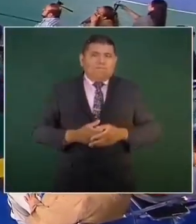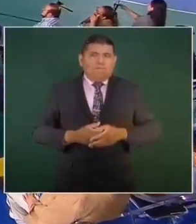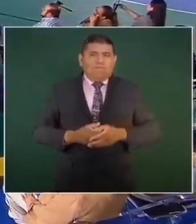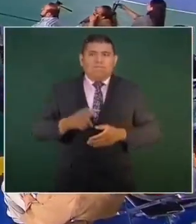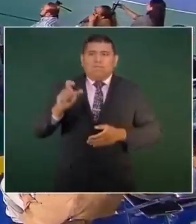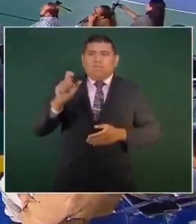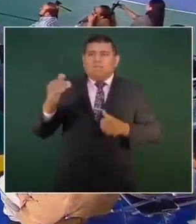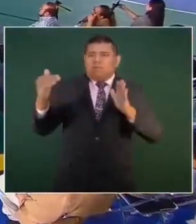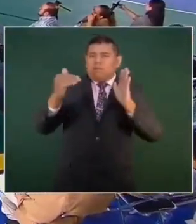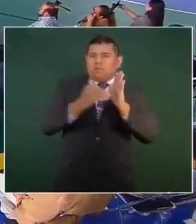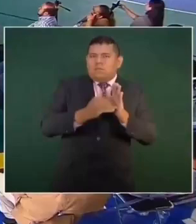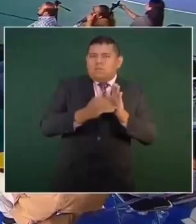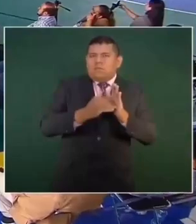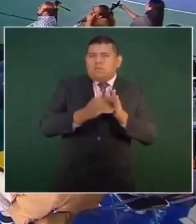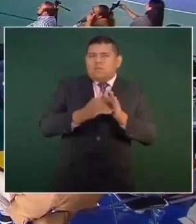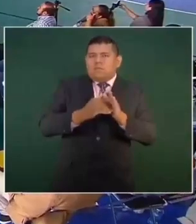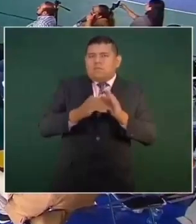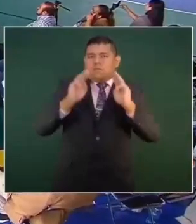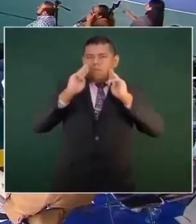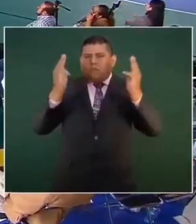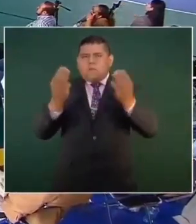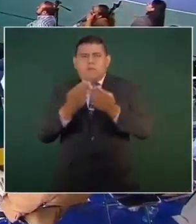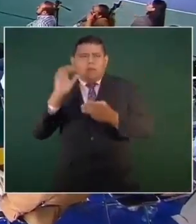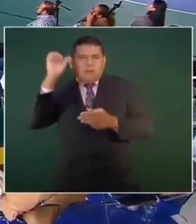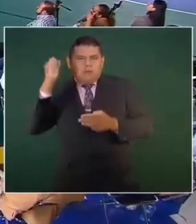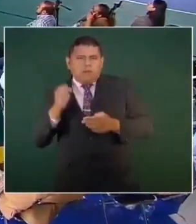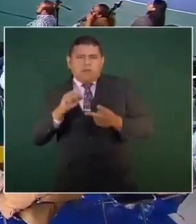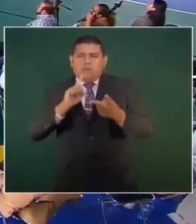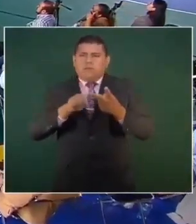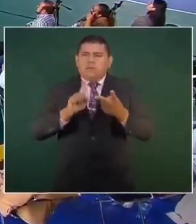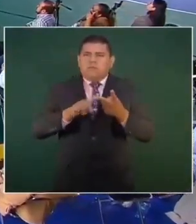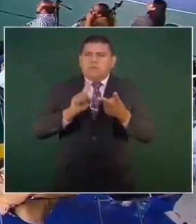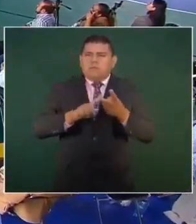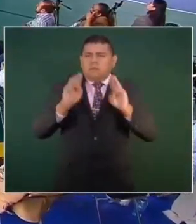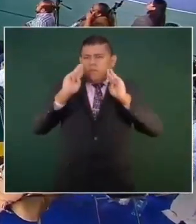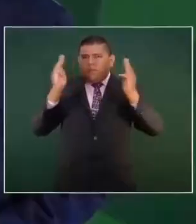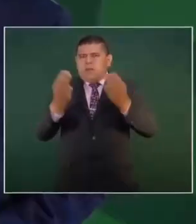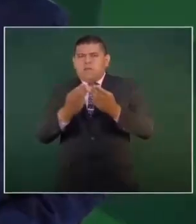cártel de Sinaloa y 20,000 de Jalisco, ¿no?